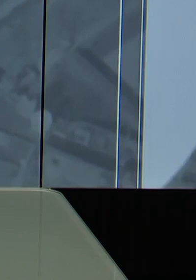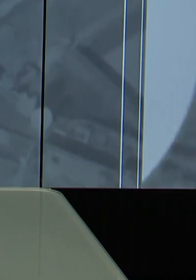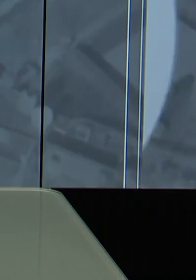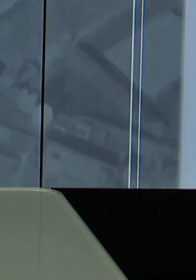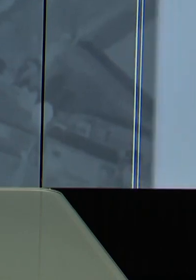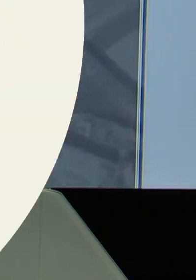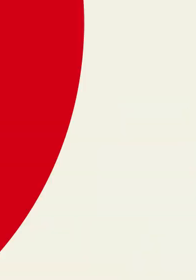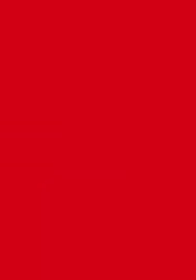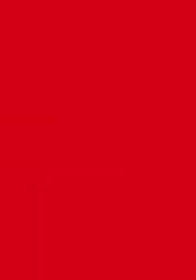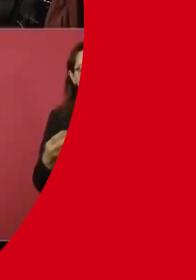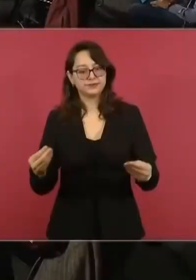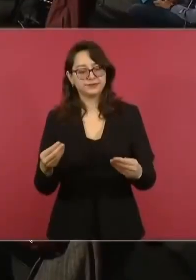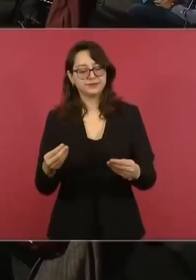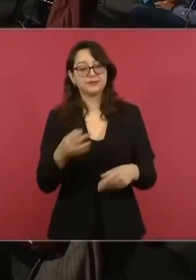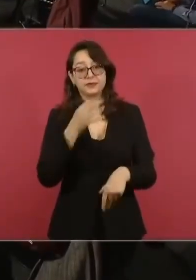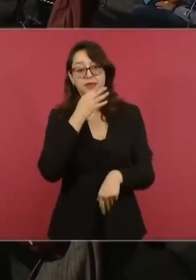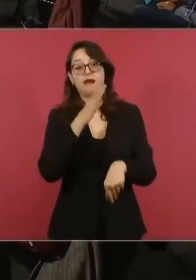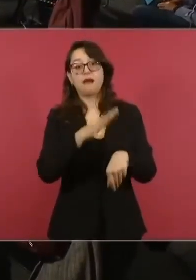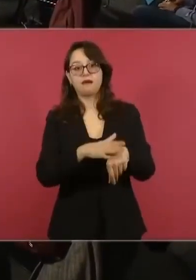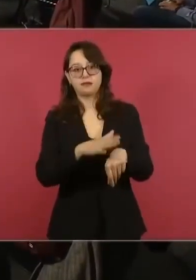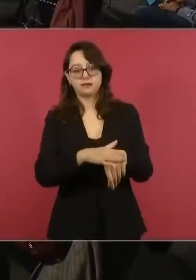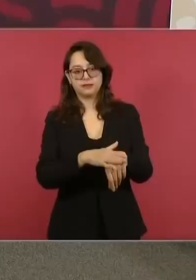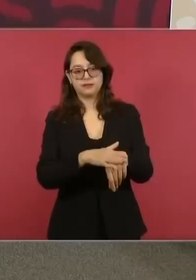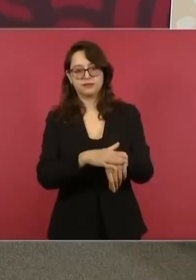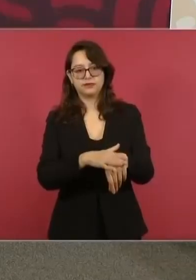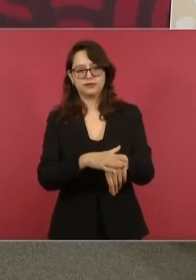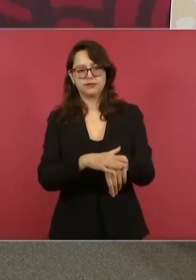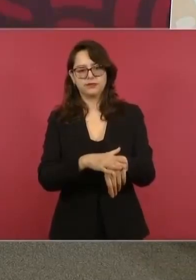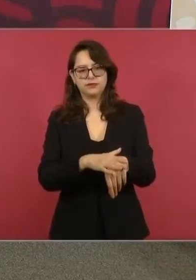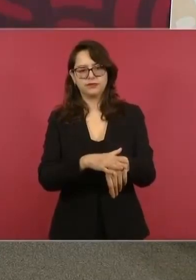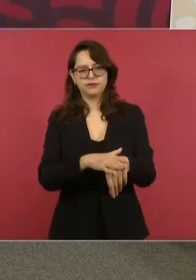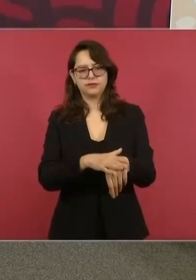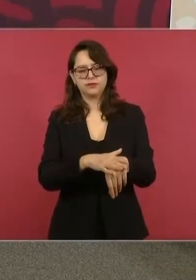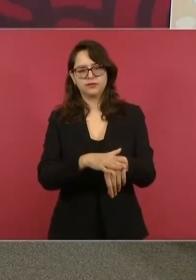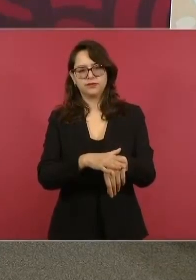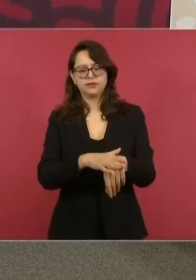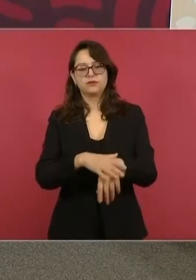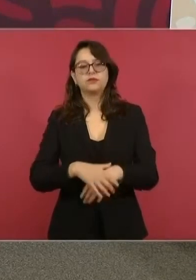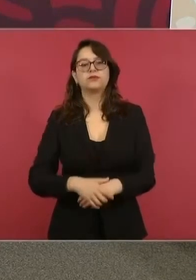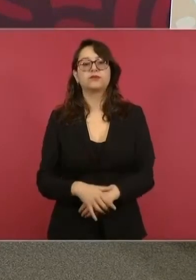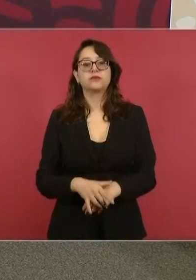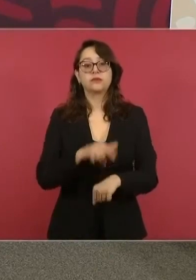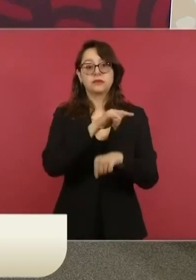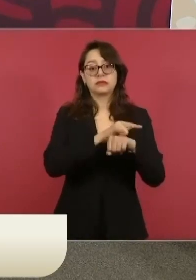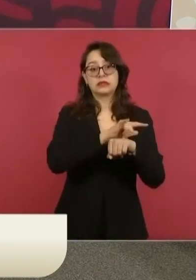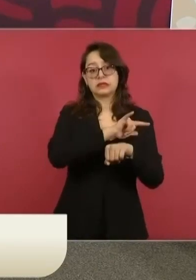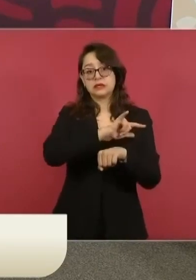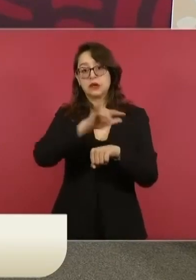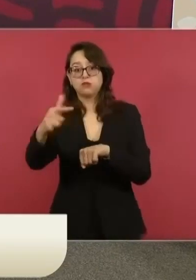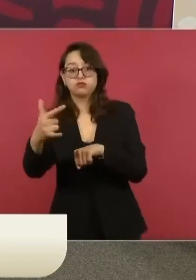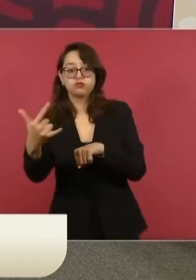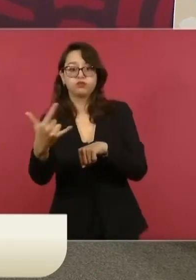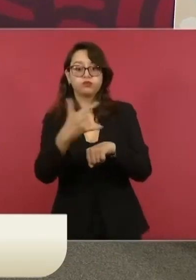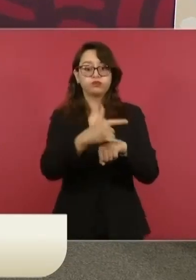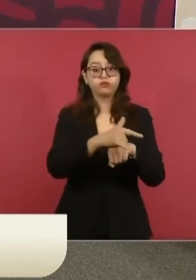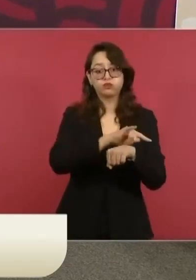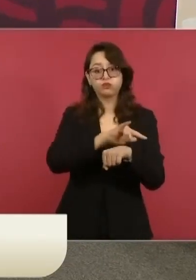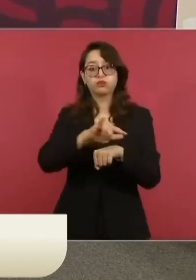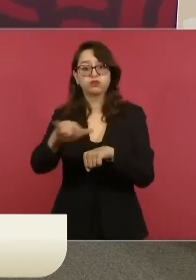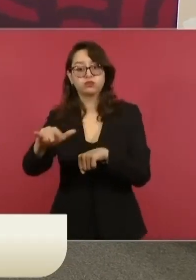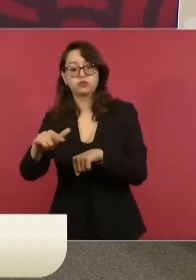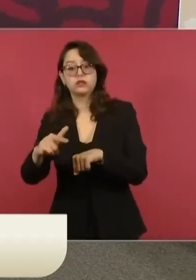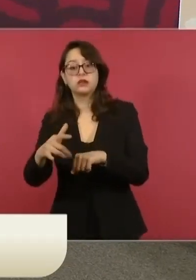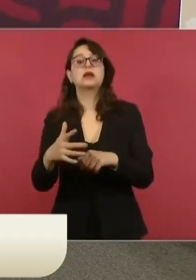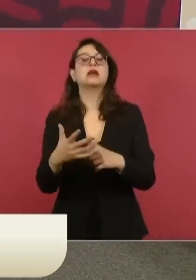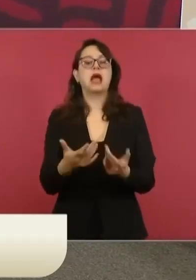y personal de apoyo. Que en cuanto a puentes aéreos, ya se estableció desde el